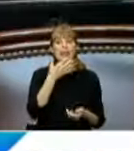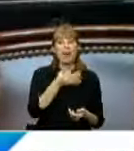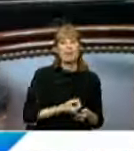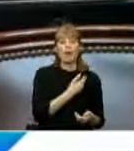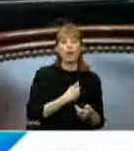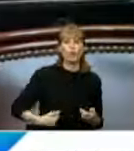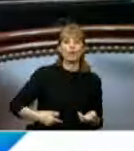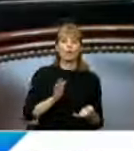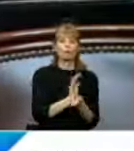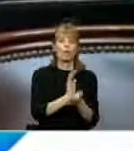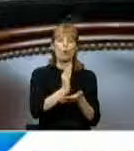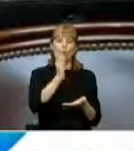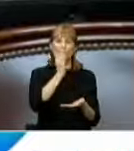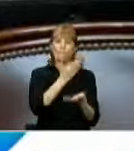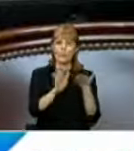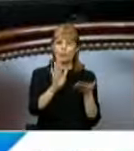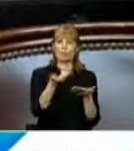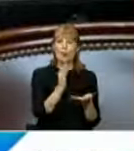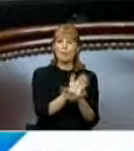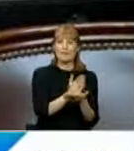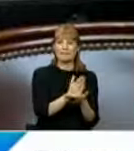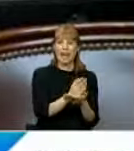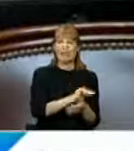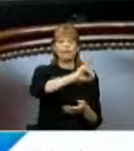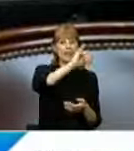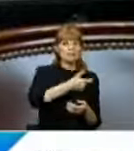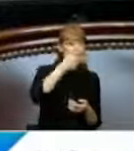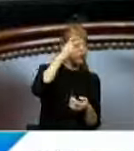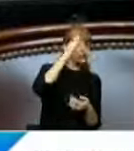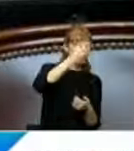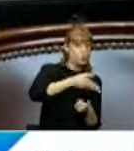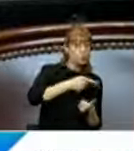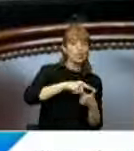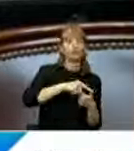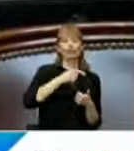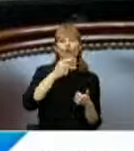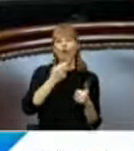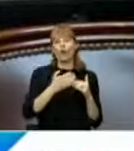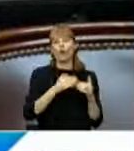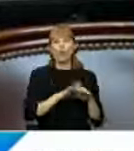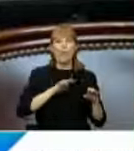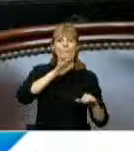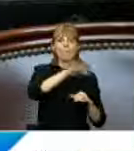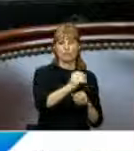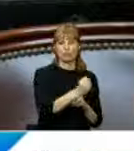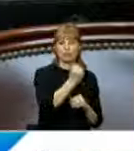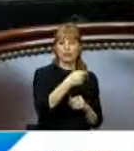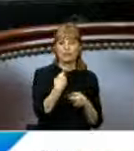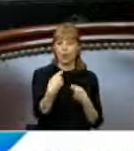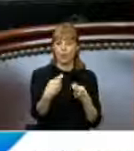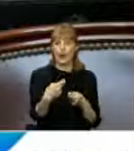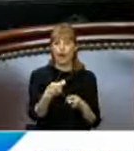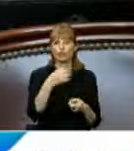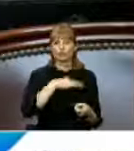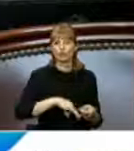haber hecho un veto parcial y tendría que haber aceptado el 8% y tendría que haber dado un paso superador para que los jubilados cobren lo que